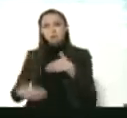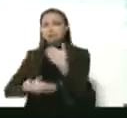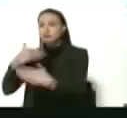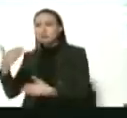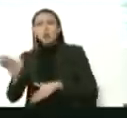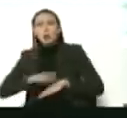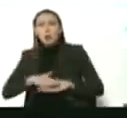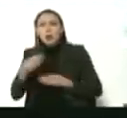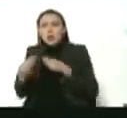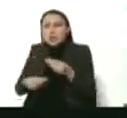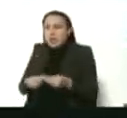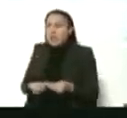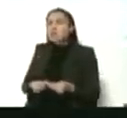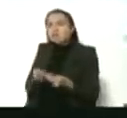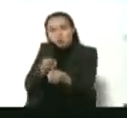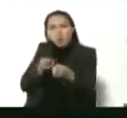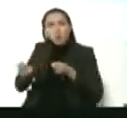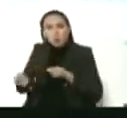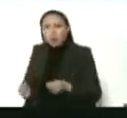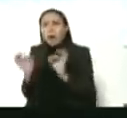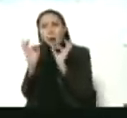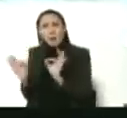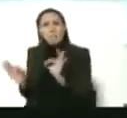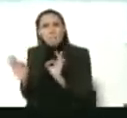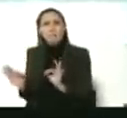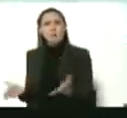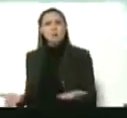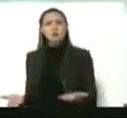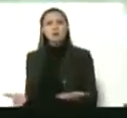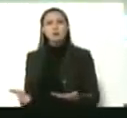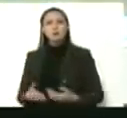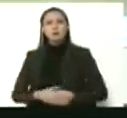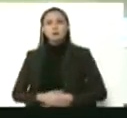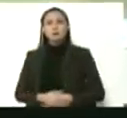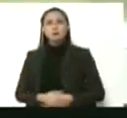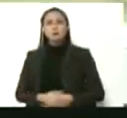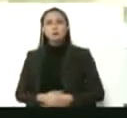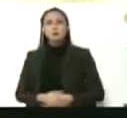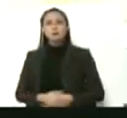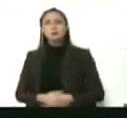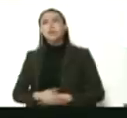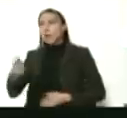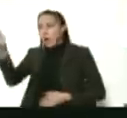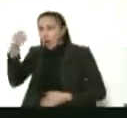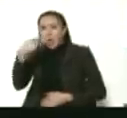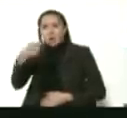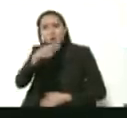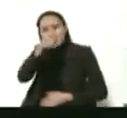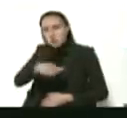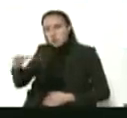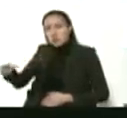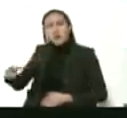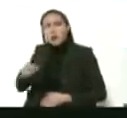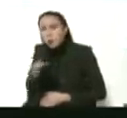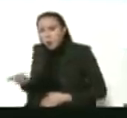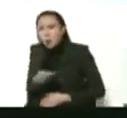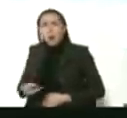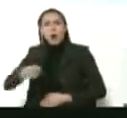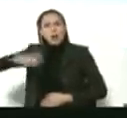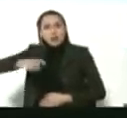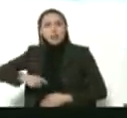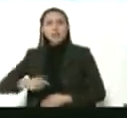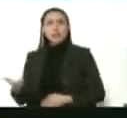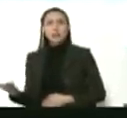se les aplicó los protocolos específicos, con antibióticos los que necesitaron, los dos necesitaban